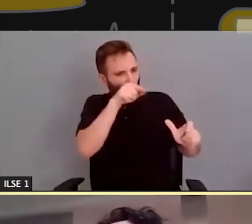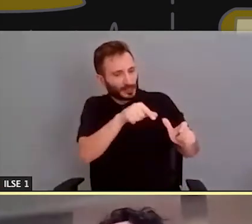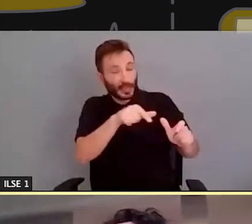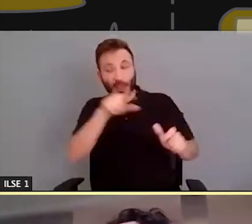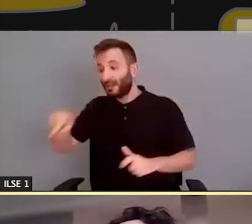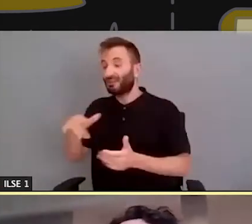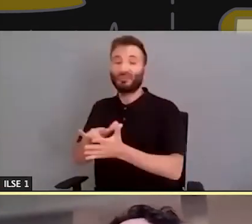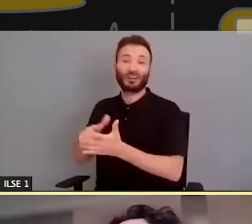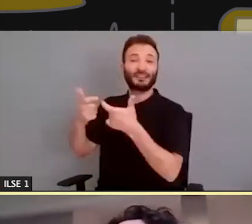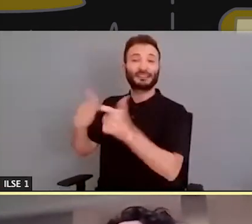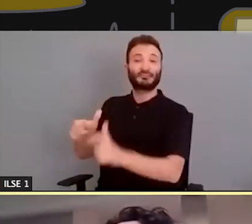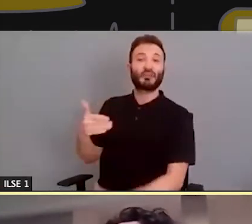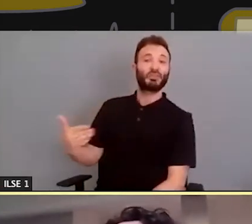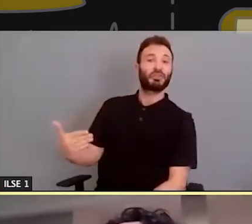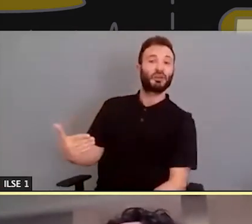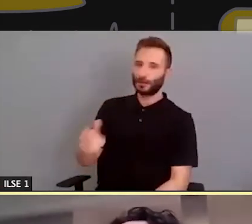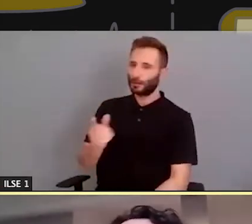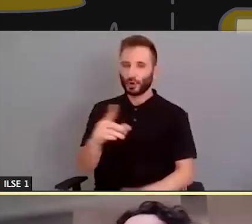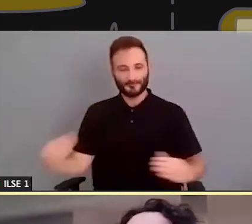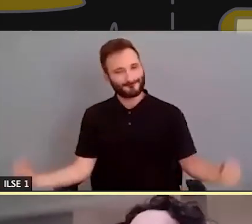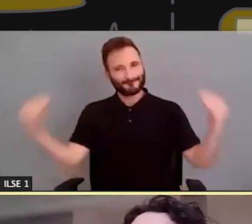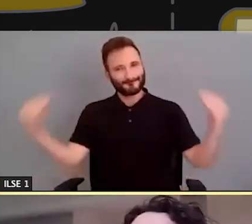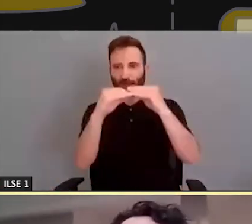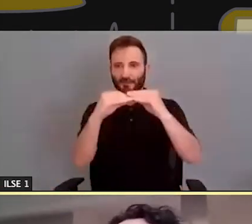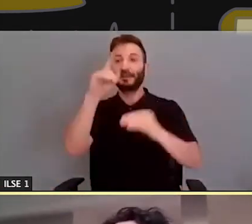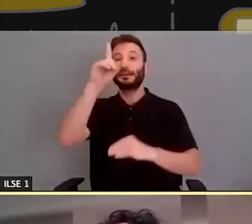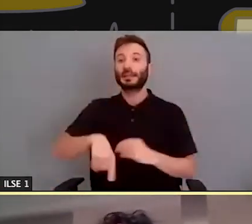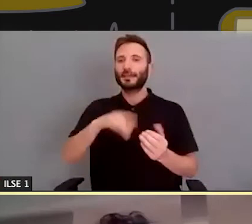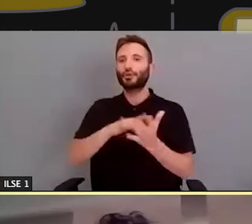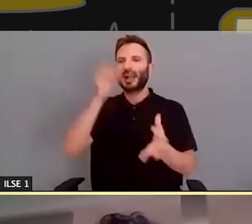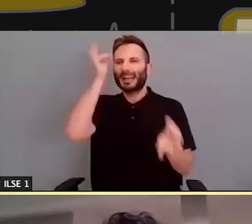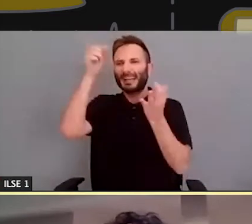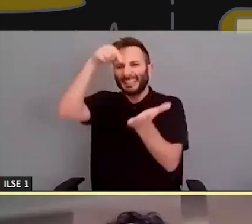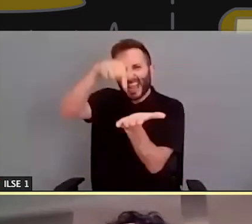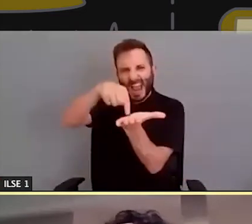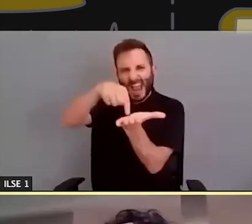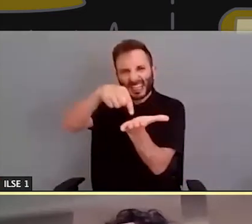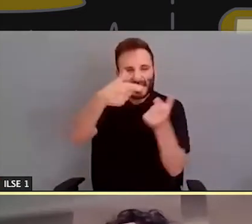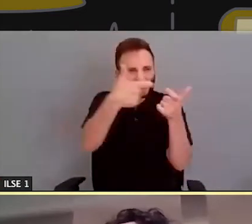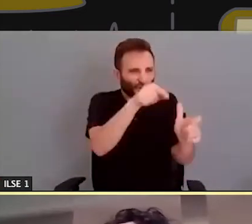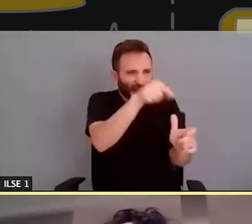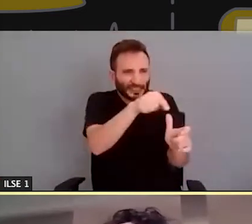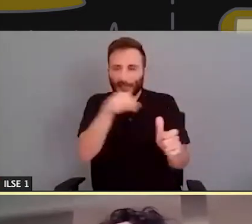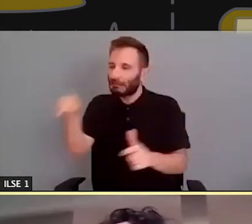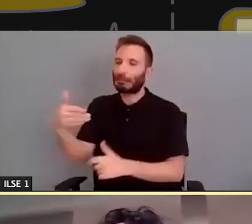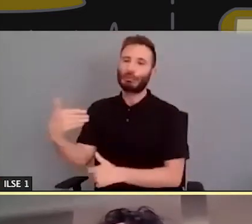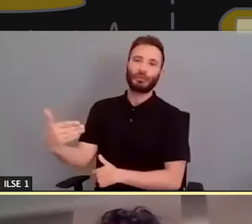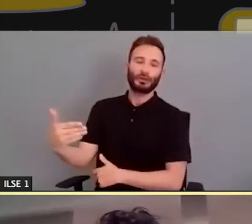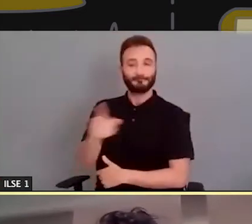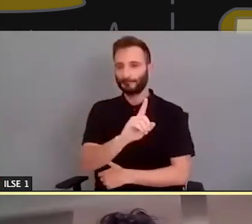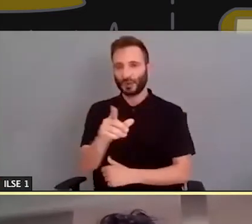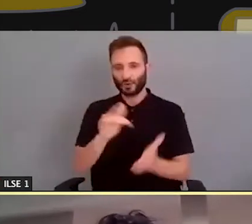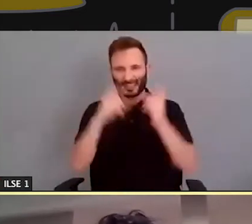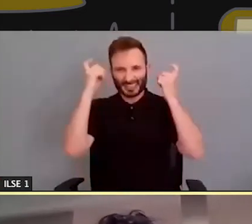le dejáramos cojo, que no fuéramos muy exigentes con un sector con respecto de otro, es decir, encontrar ese punto de equilibrio